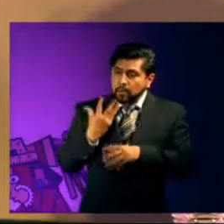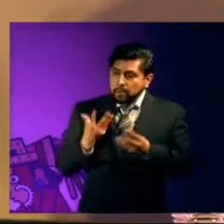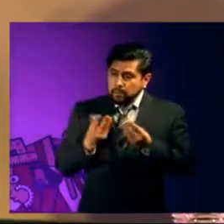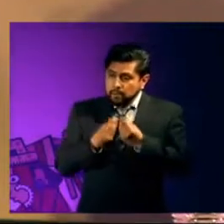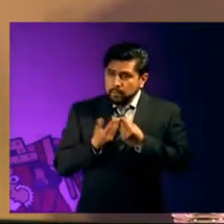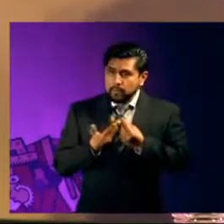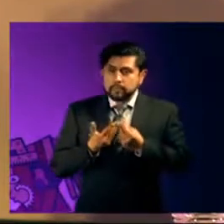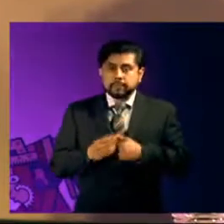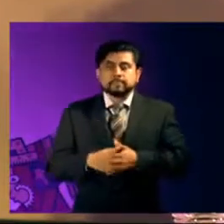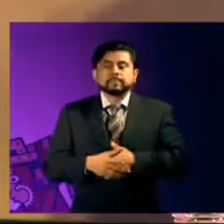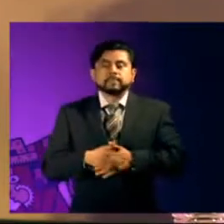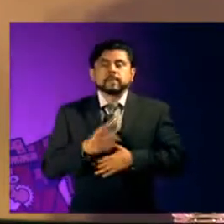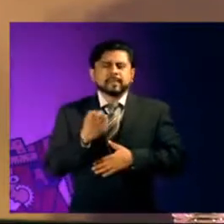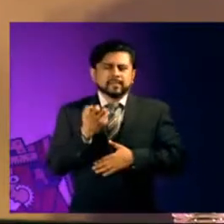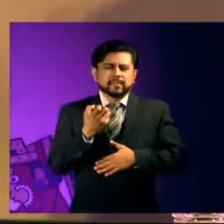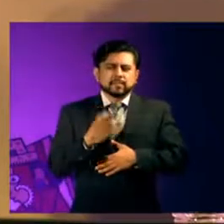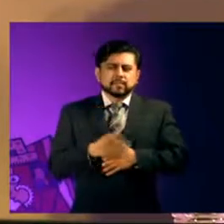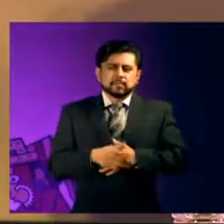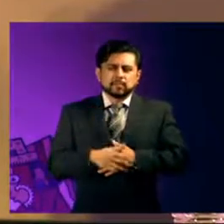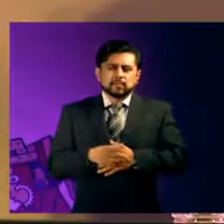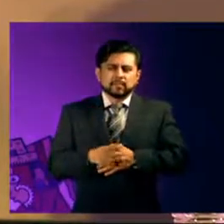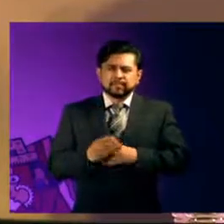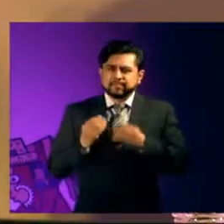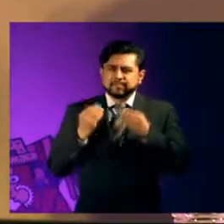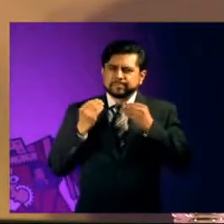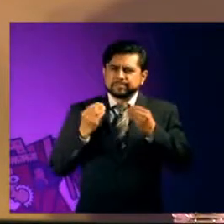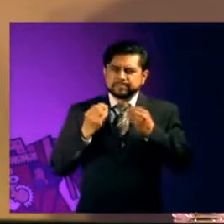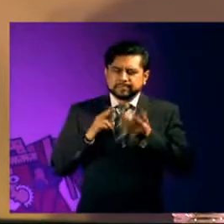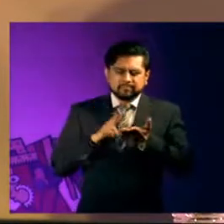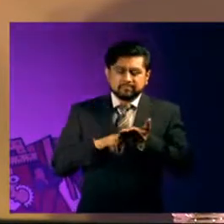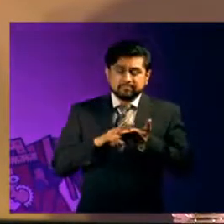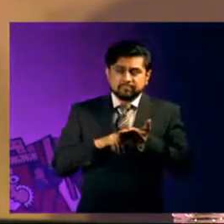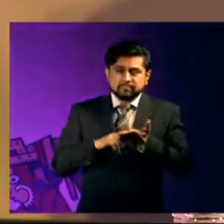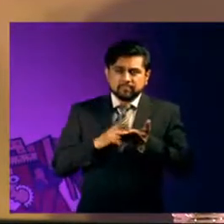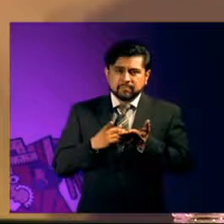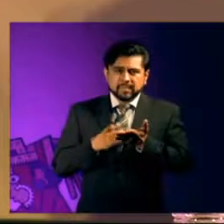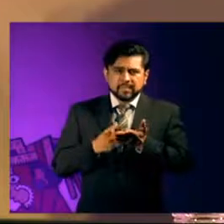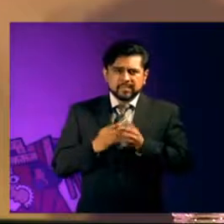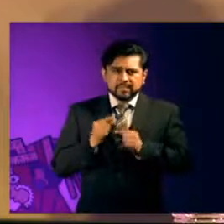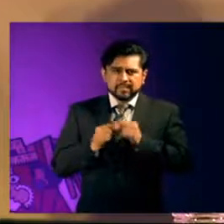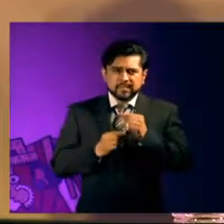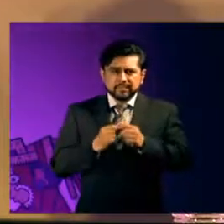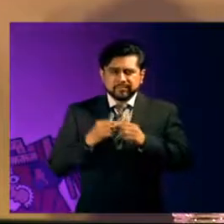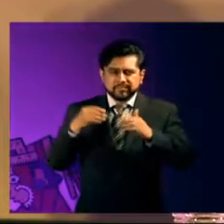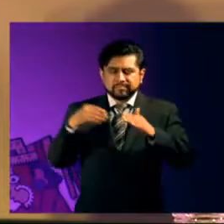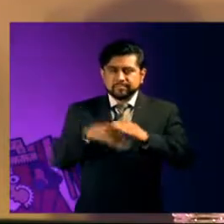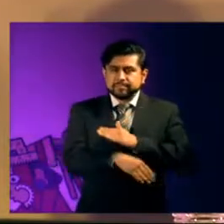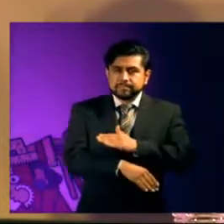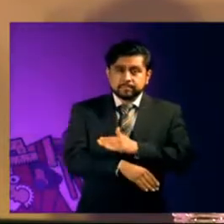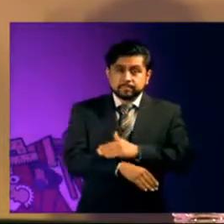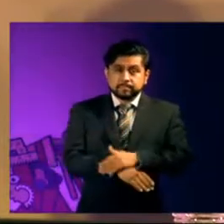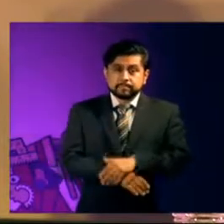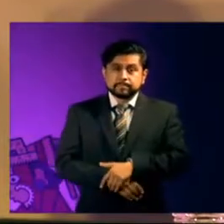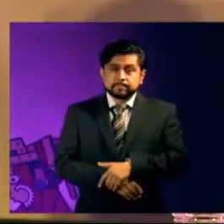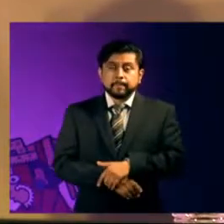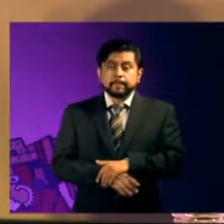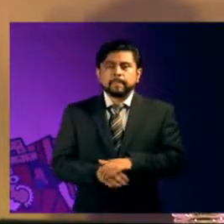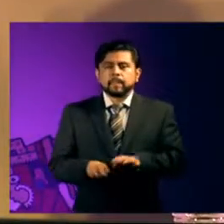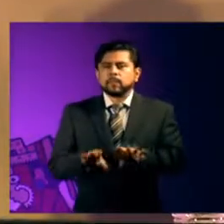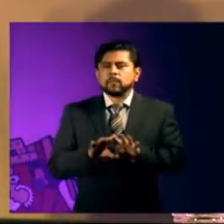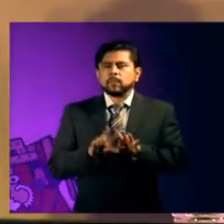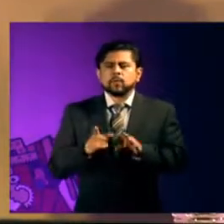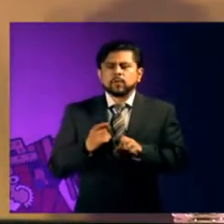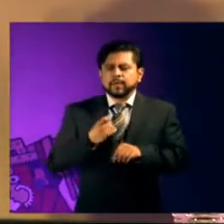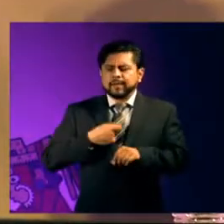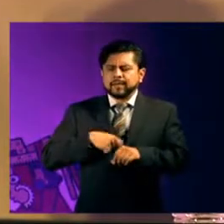entonces en ese sentido pues un montón de valores están trastocando como hacía que